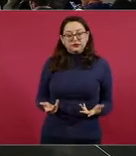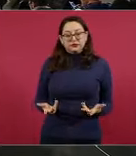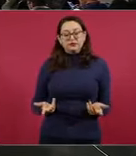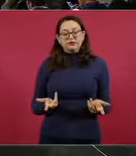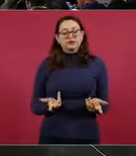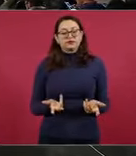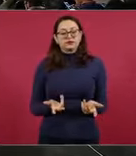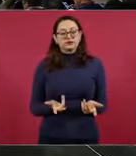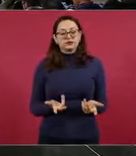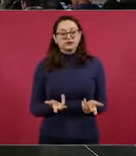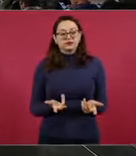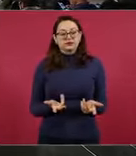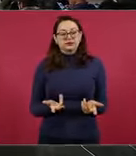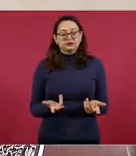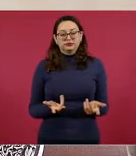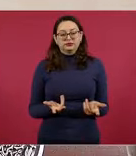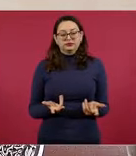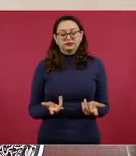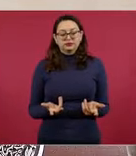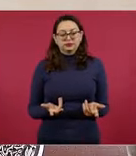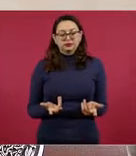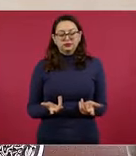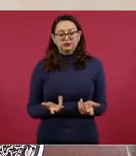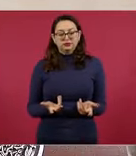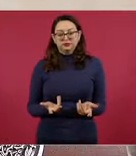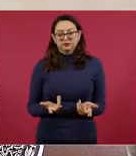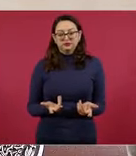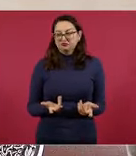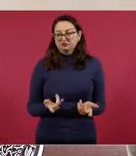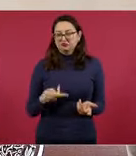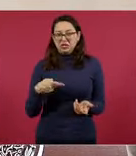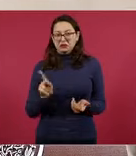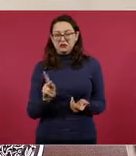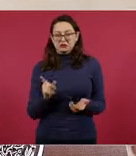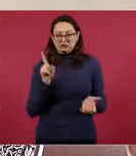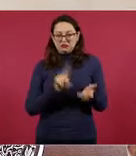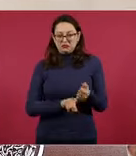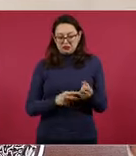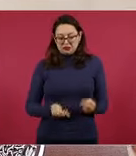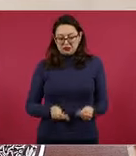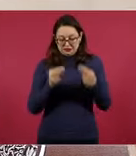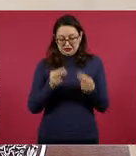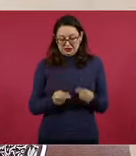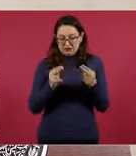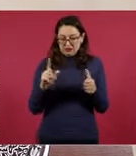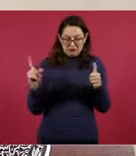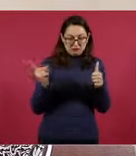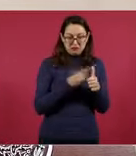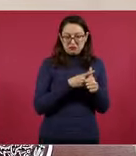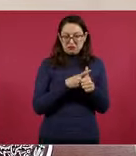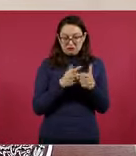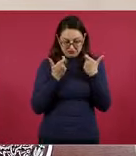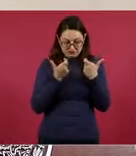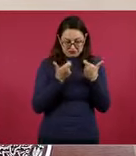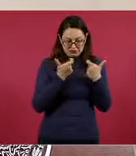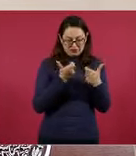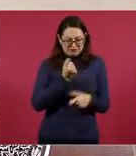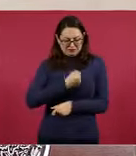lo que les importa más es el dinero, el negocio, lo mercantil, no la salud.